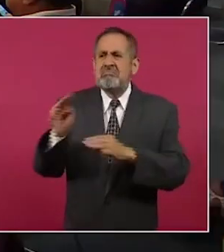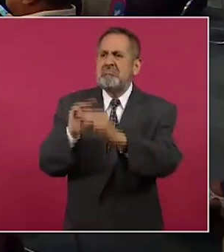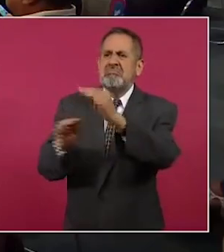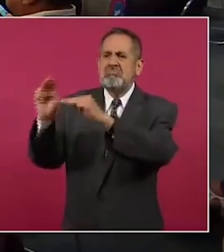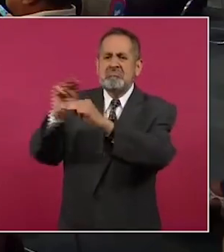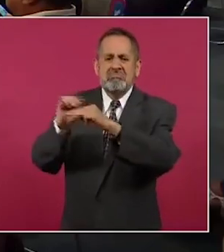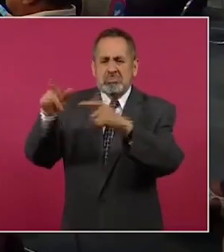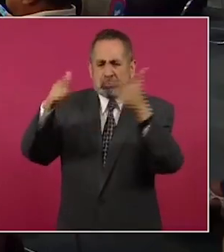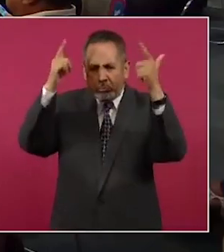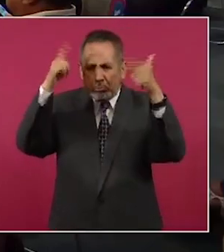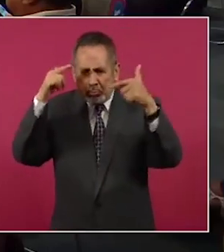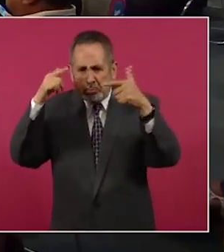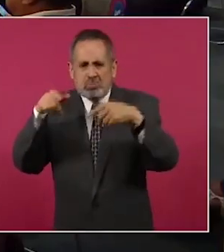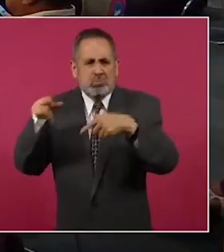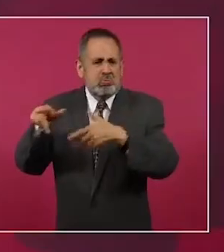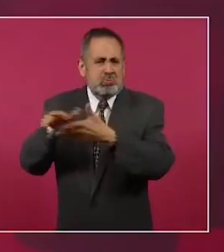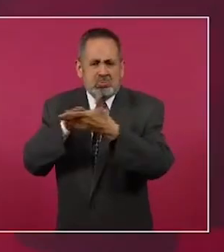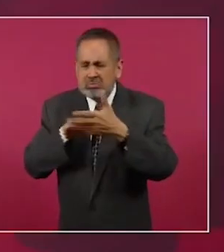usa sombrero?